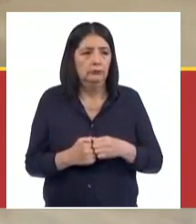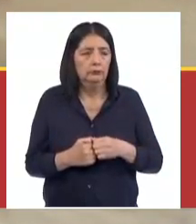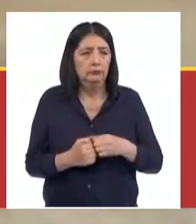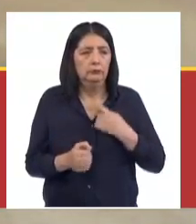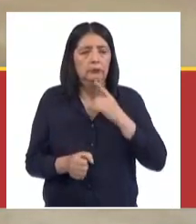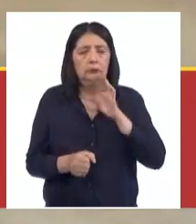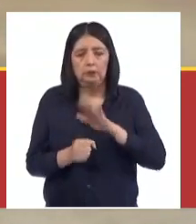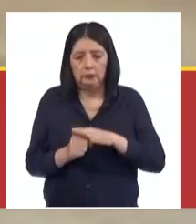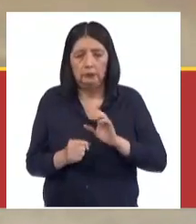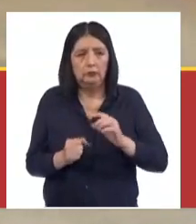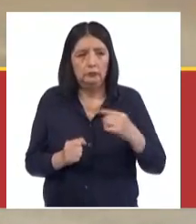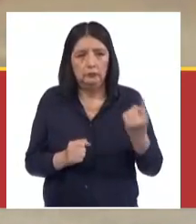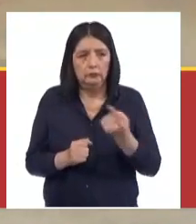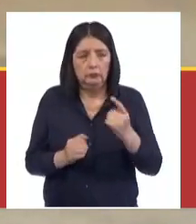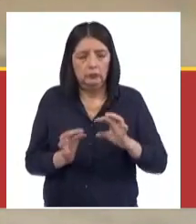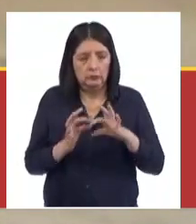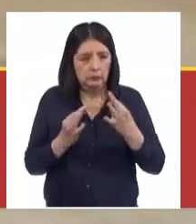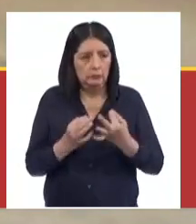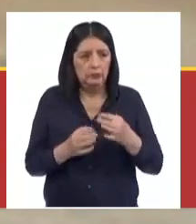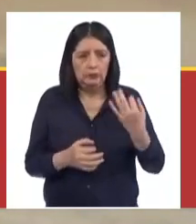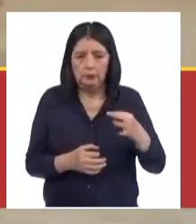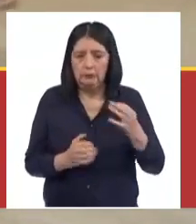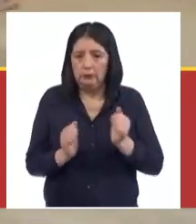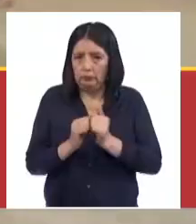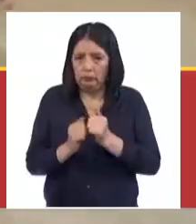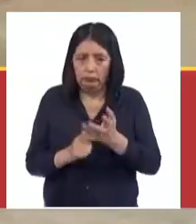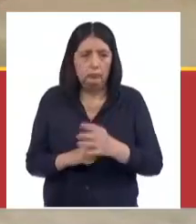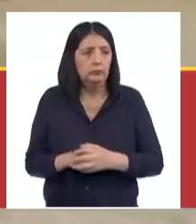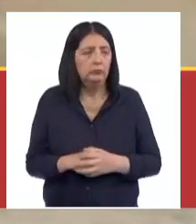prometernos como familia, estar siempre presente,